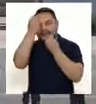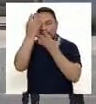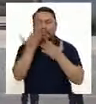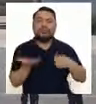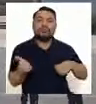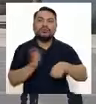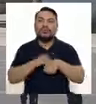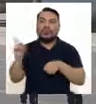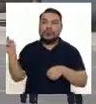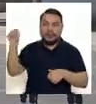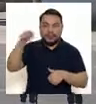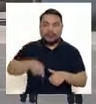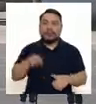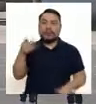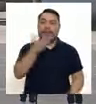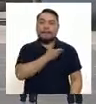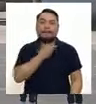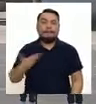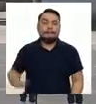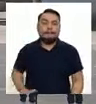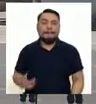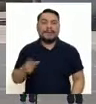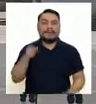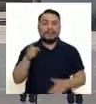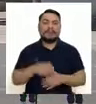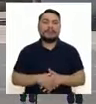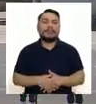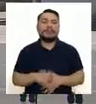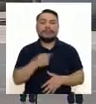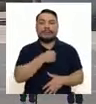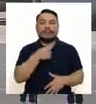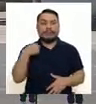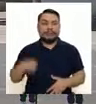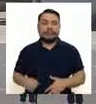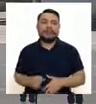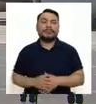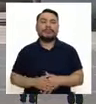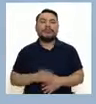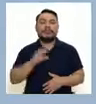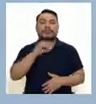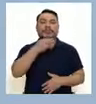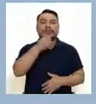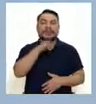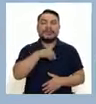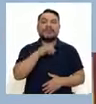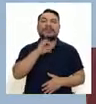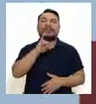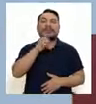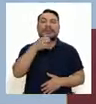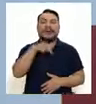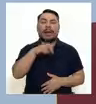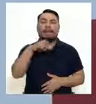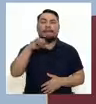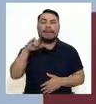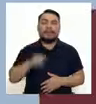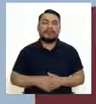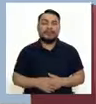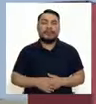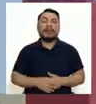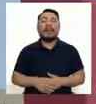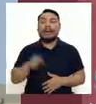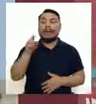información respecto a la llegada del presidente Xi Jinping. Es una de